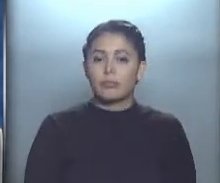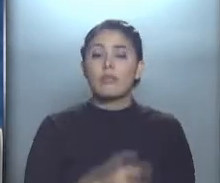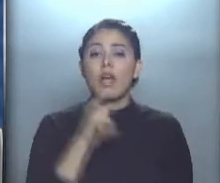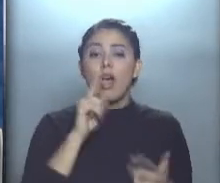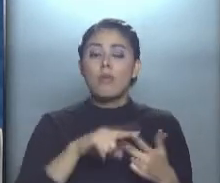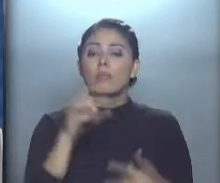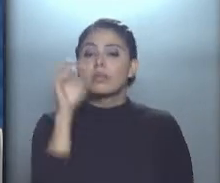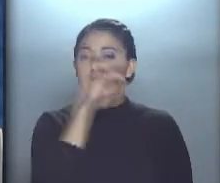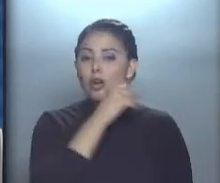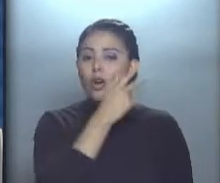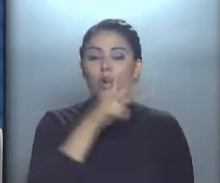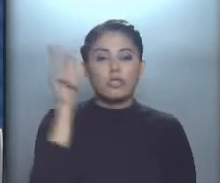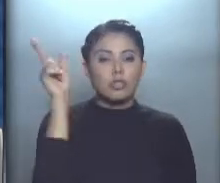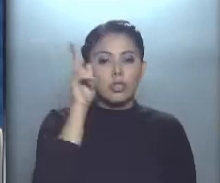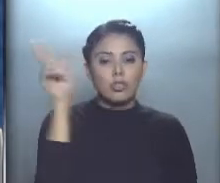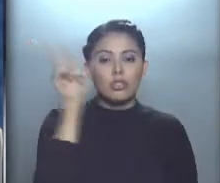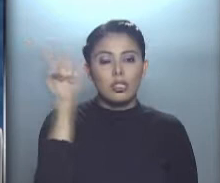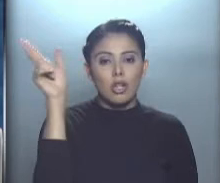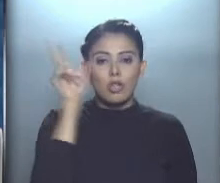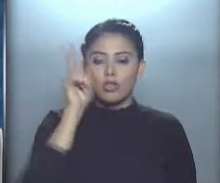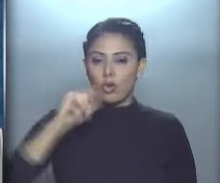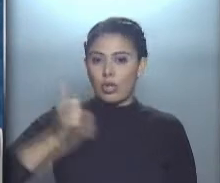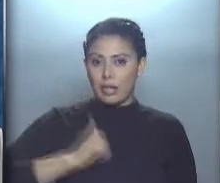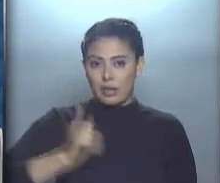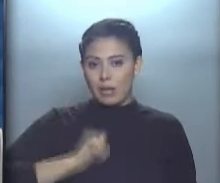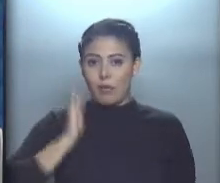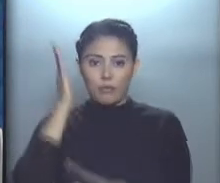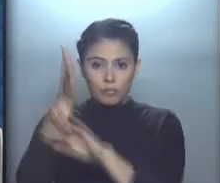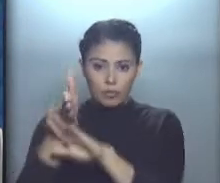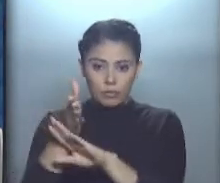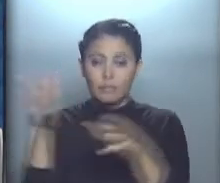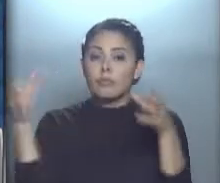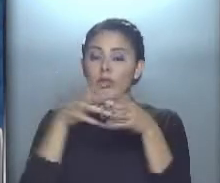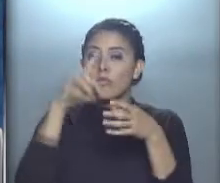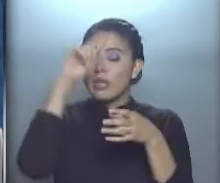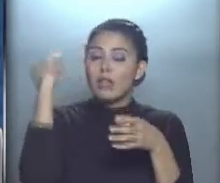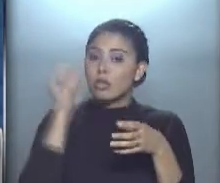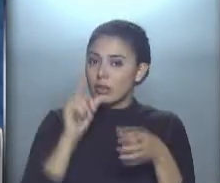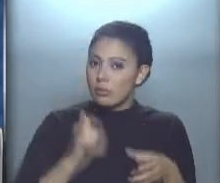del Chaco son 888 gendarmes, porque son fuerzas nacionales.